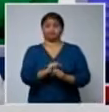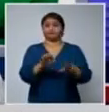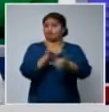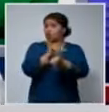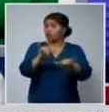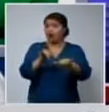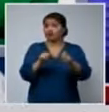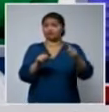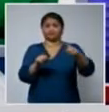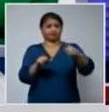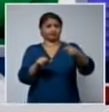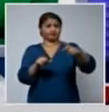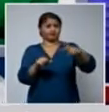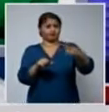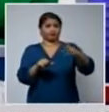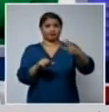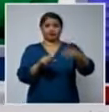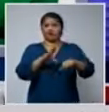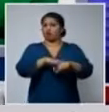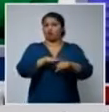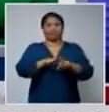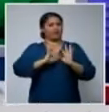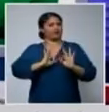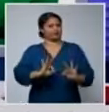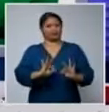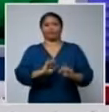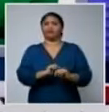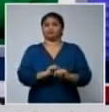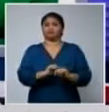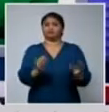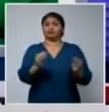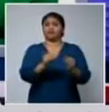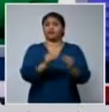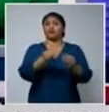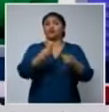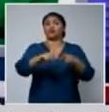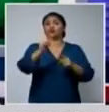previamente, con antecedentes de hipertensión arterial,